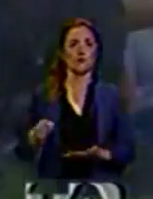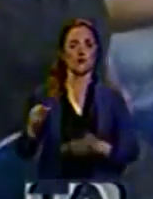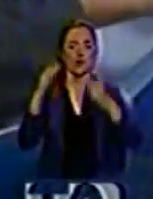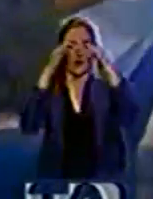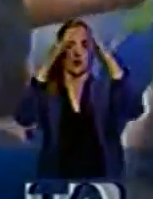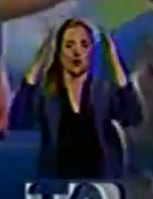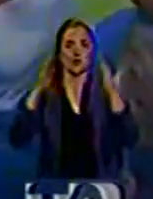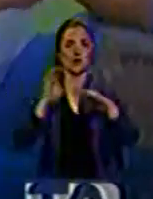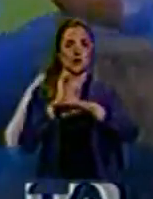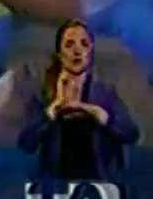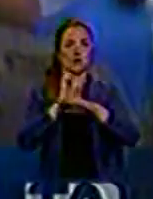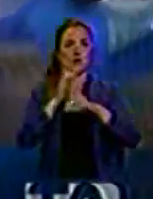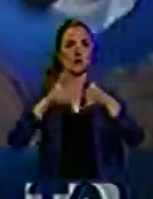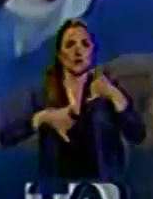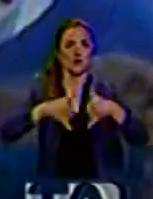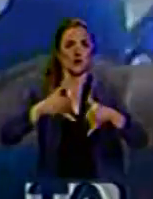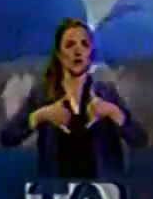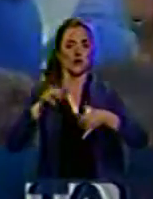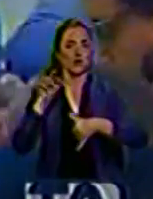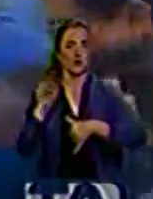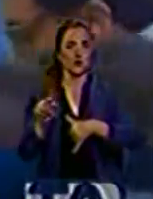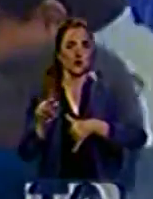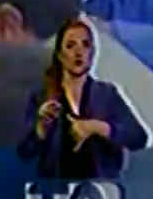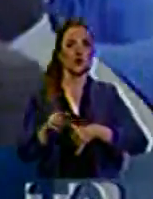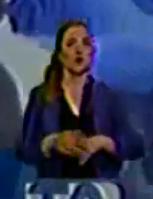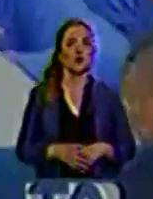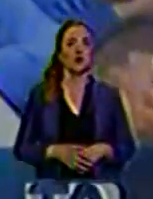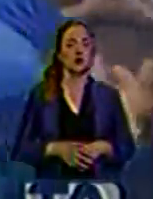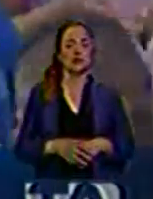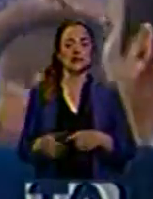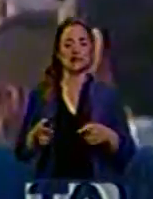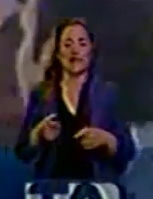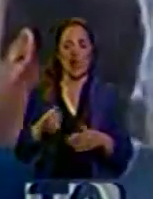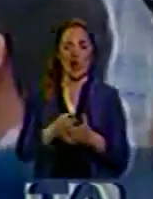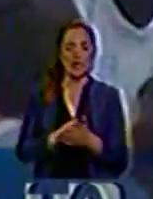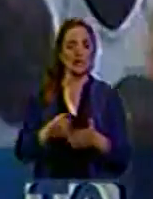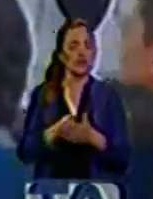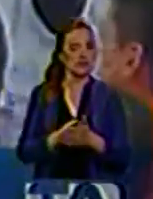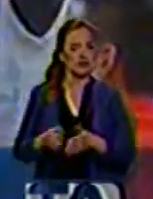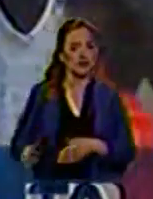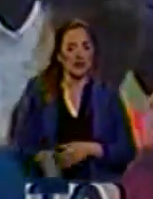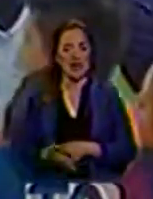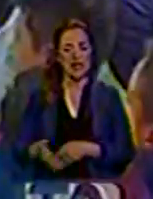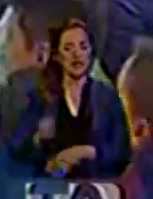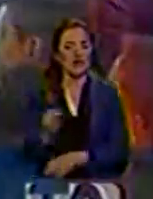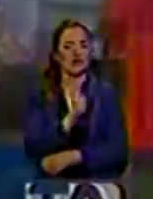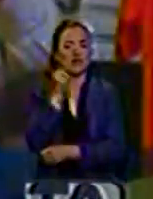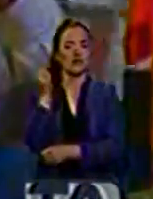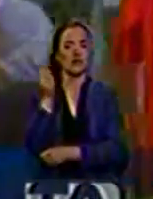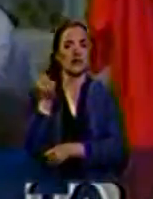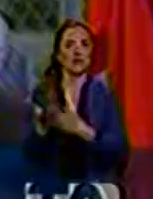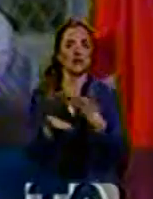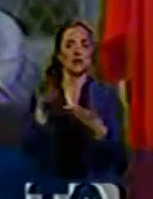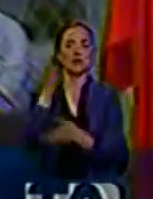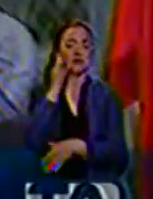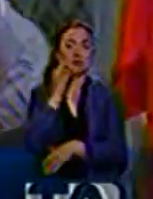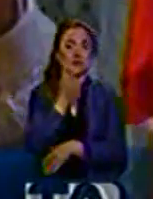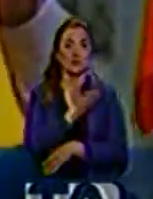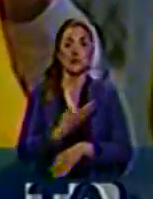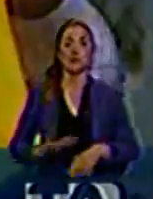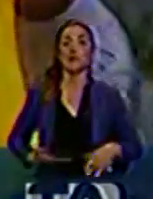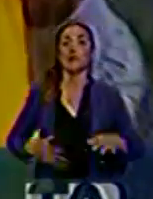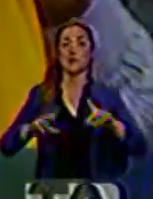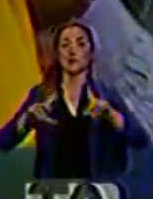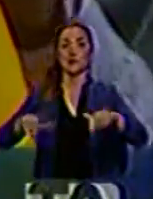selección. Jugadores y cuerpo técnico que lograron la hazaña en Chile compartieron sus experiencias con el presidente de la República. Me